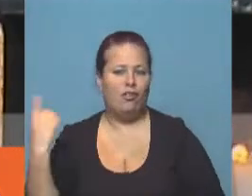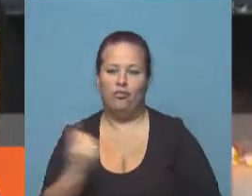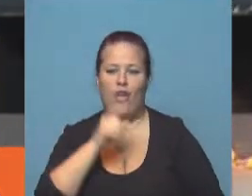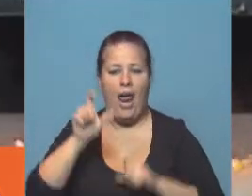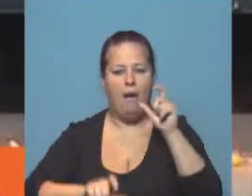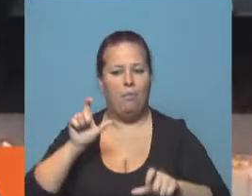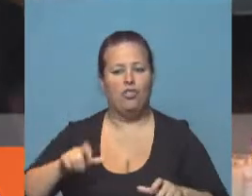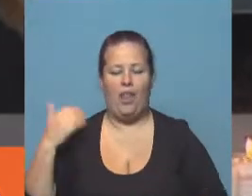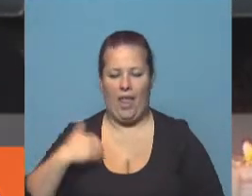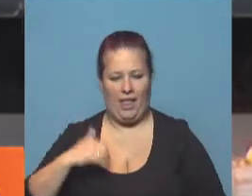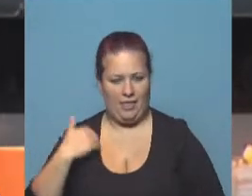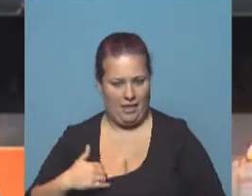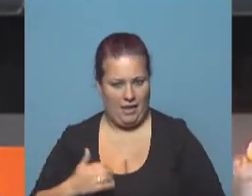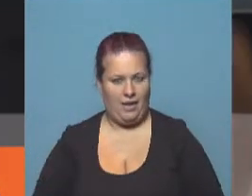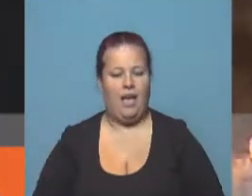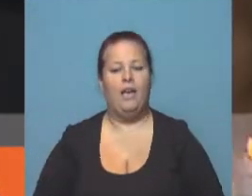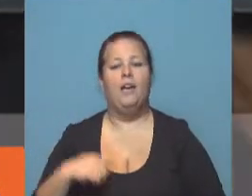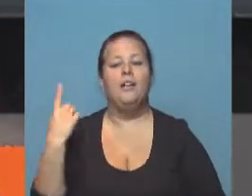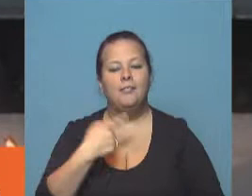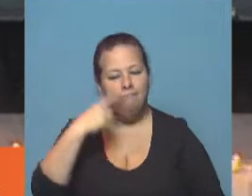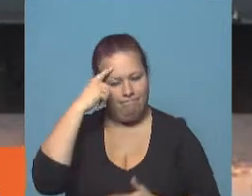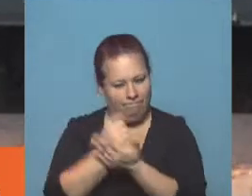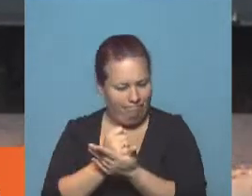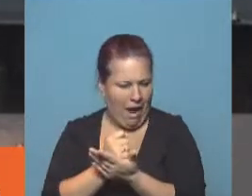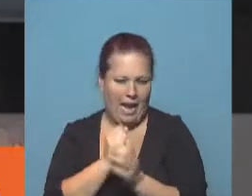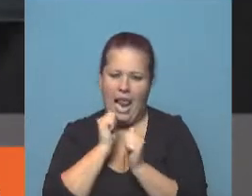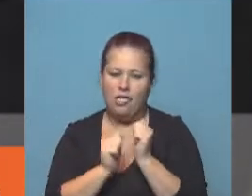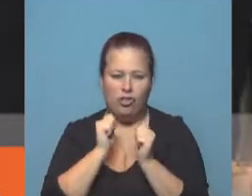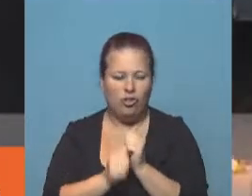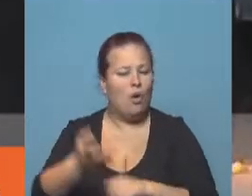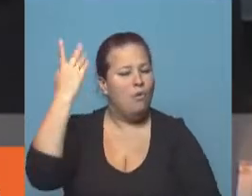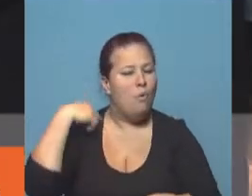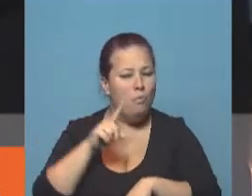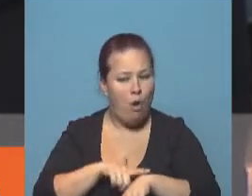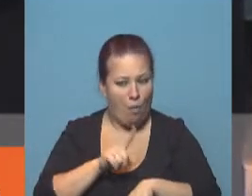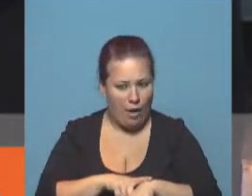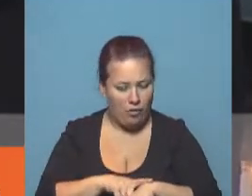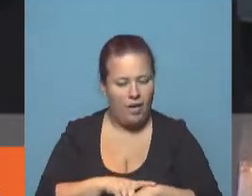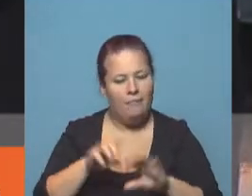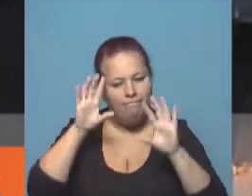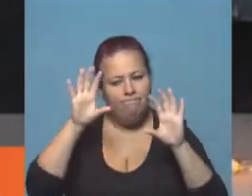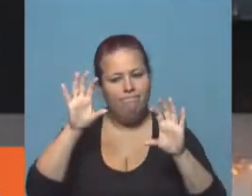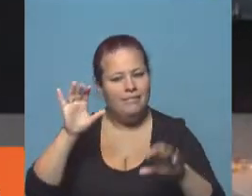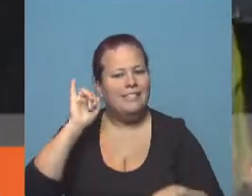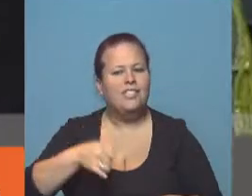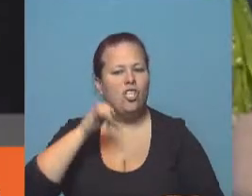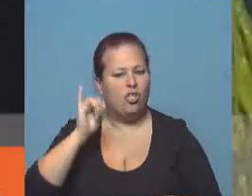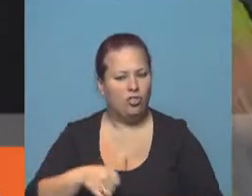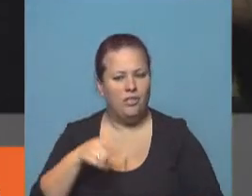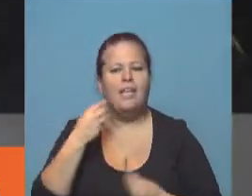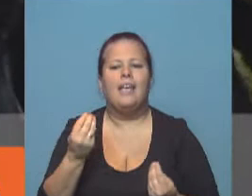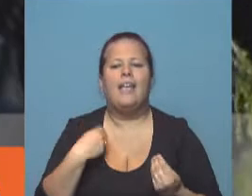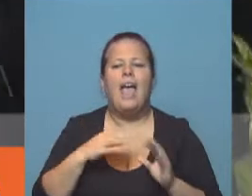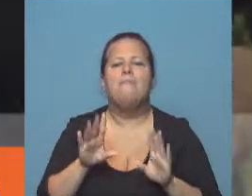los argentinos. Quienes tenemos el registro histórico de aquel momento, recordamos sin dudar qué